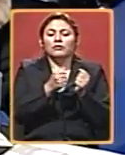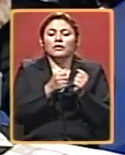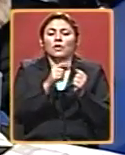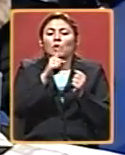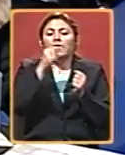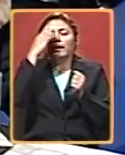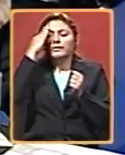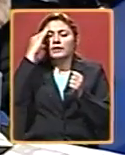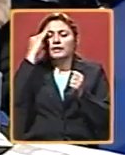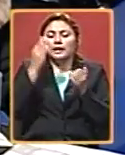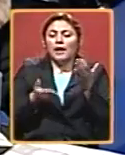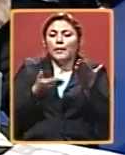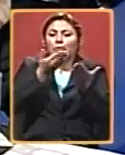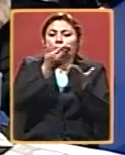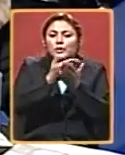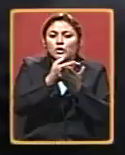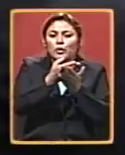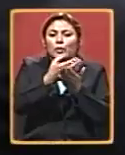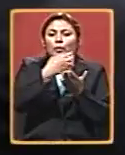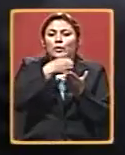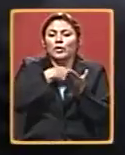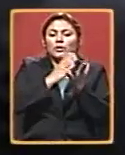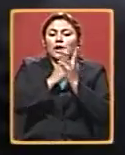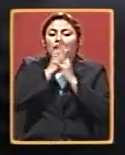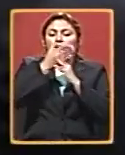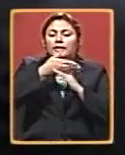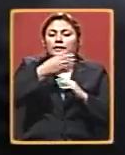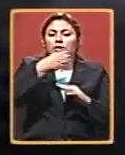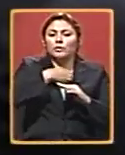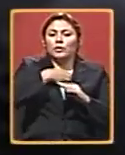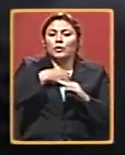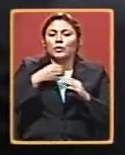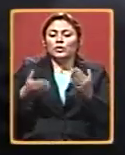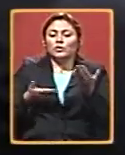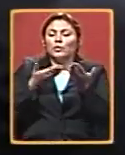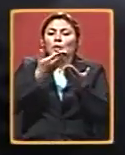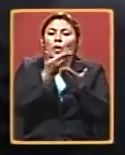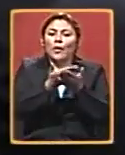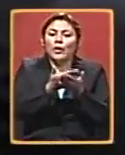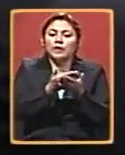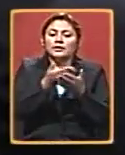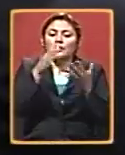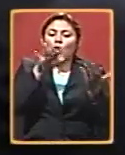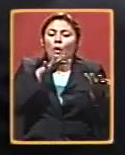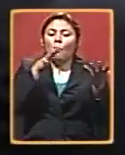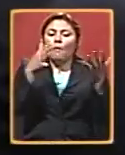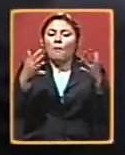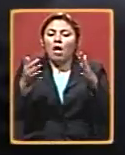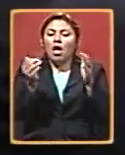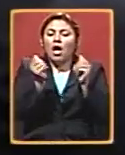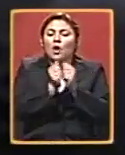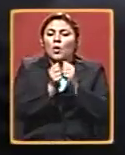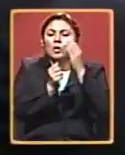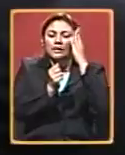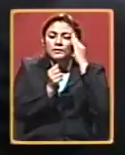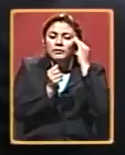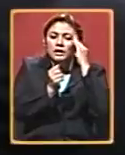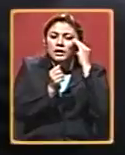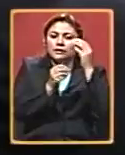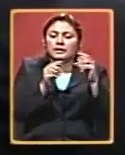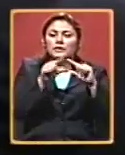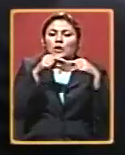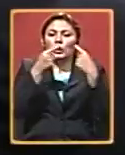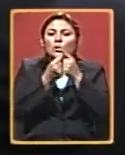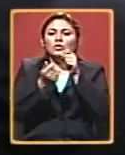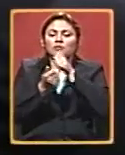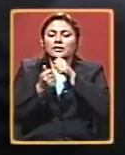de lo que es la provisión propia, ¿verdad? A través de sus propios proveedores, comparada con experiencias con organizaciones privadas sin